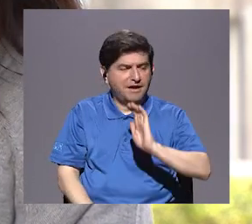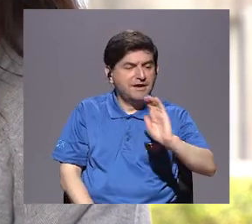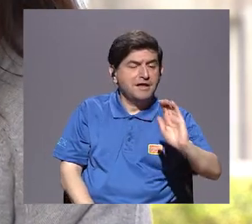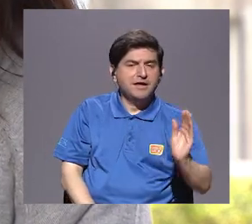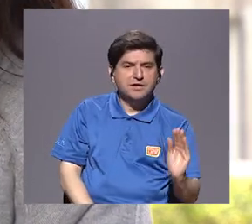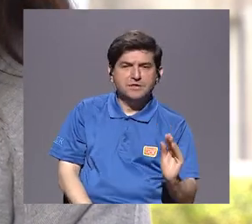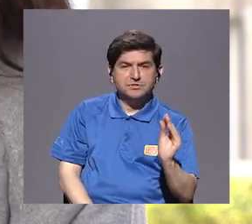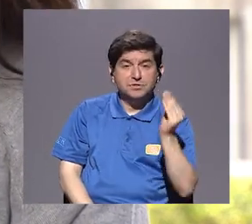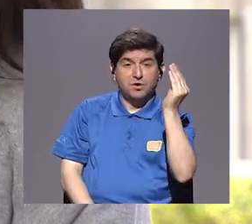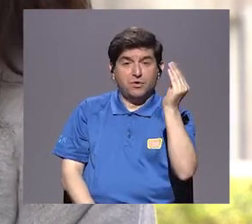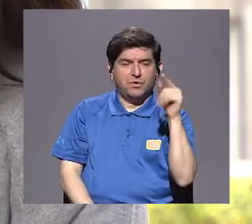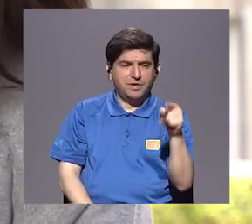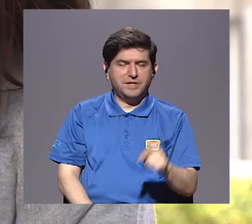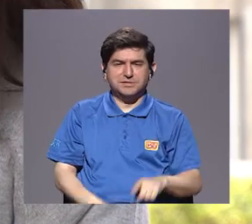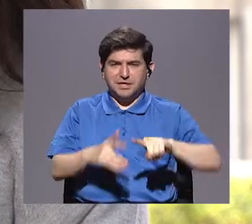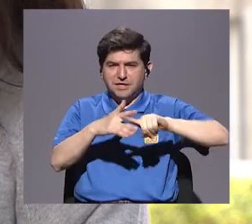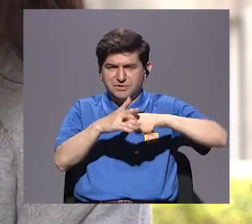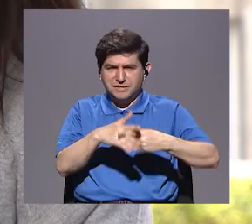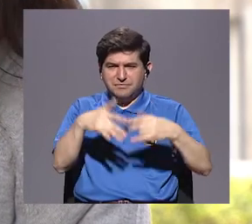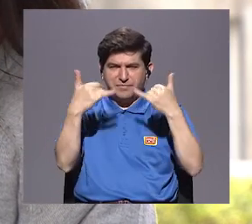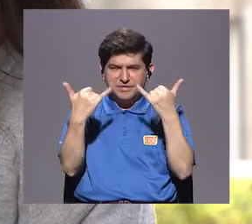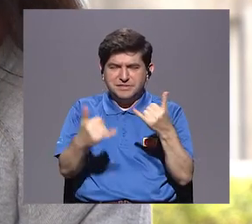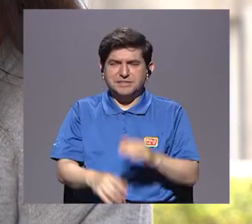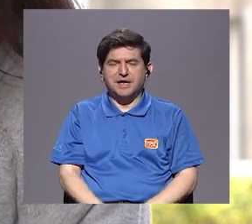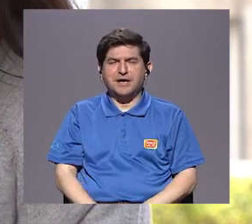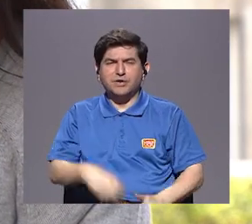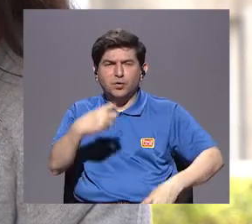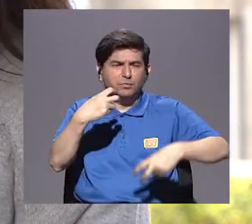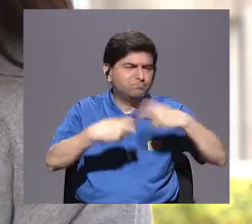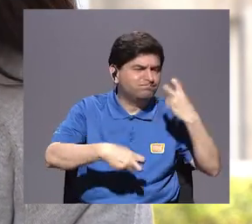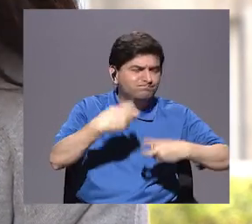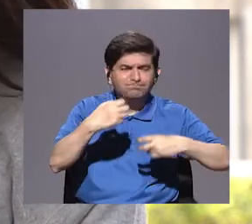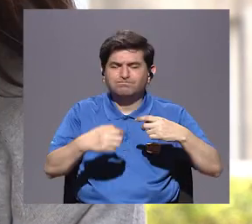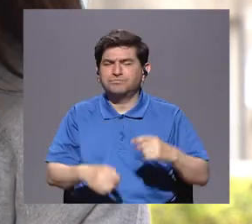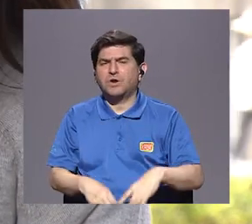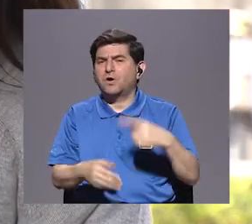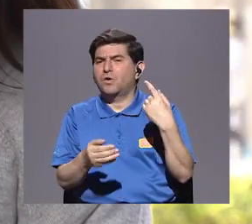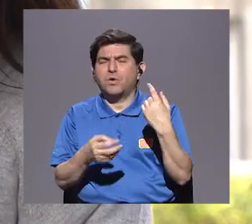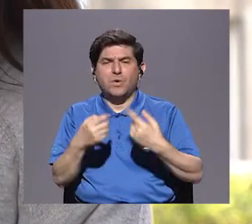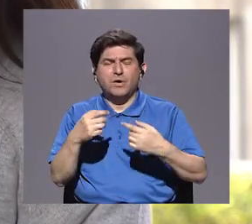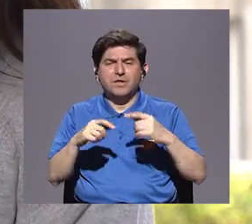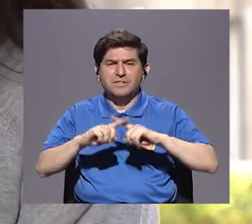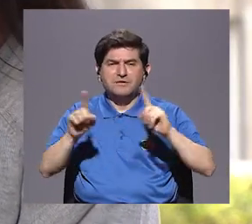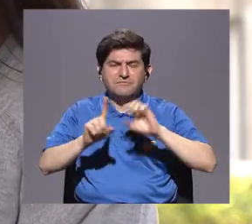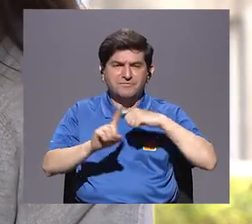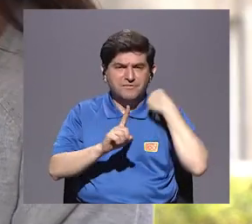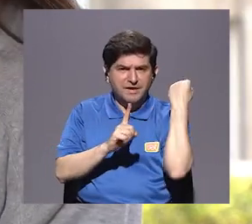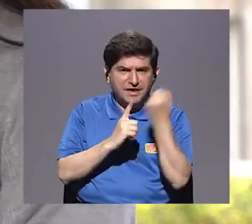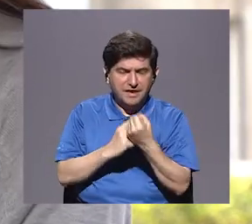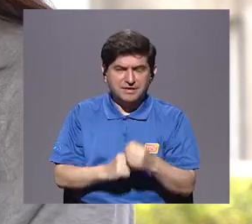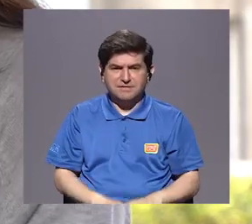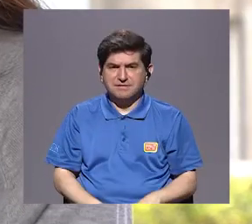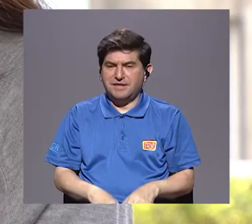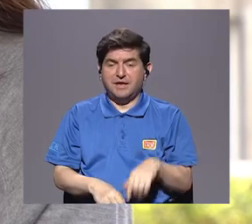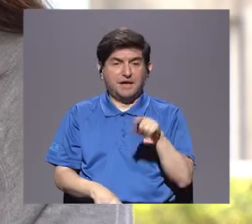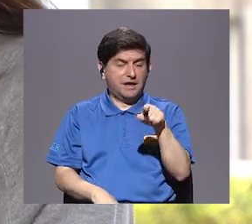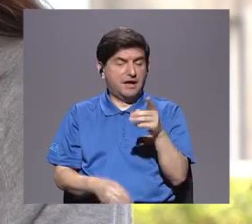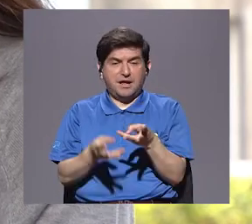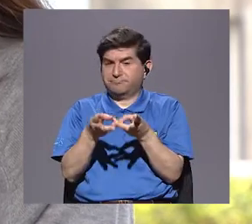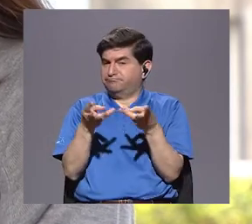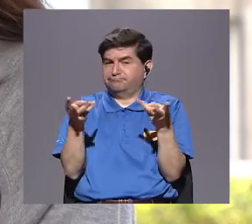niños y adolescentes están empezando con ciertos conflictos y dificultades que están, como no están